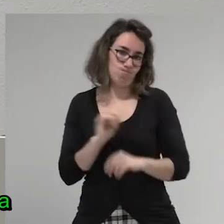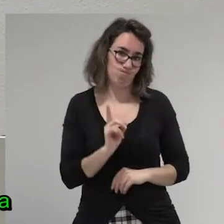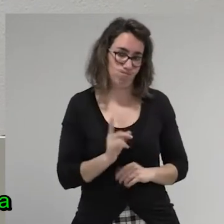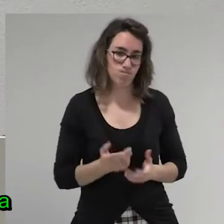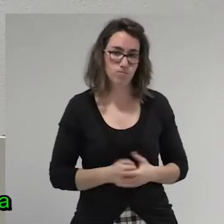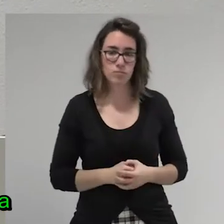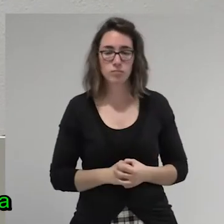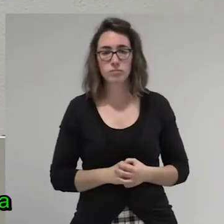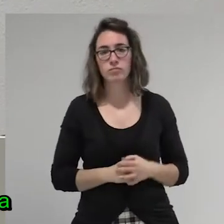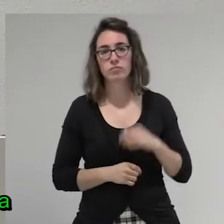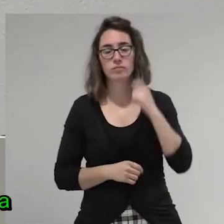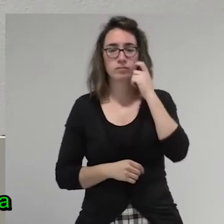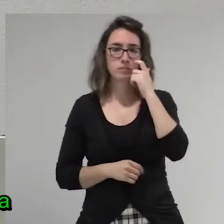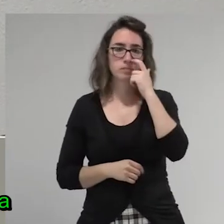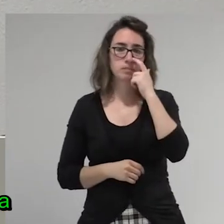Entonces,